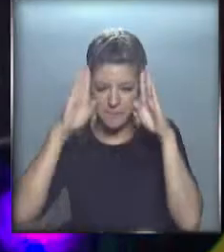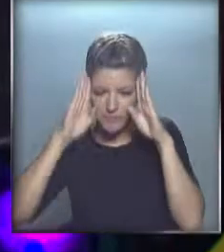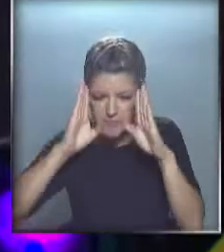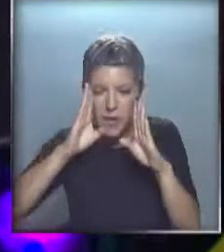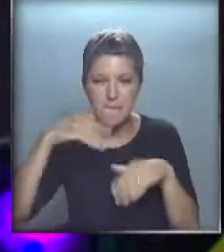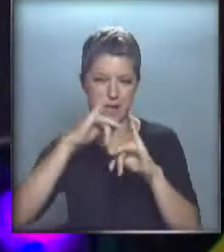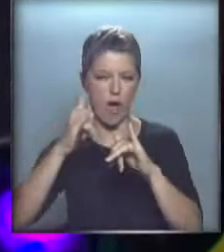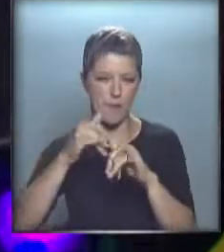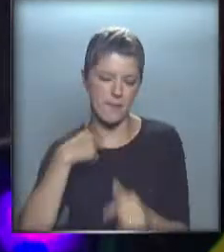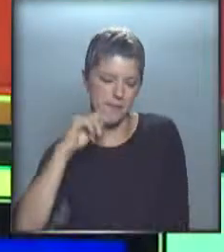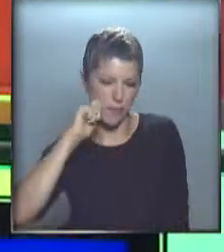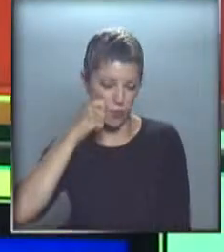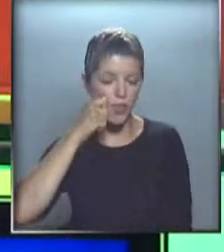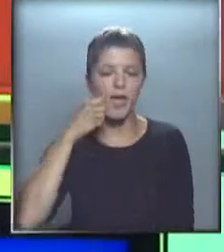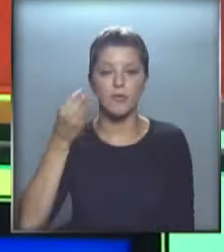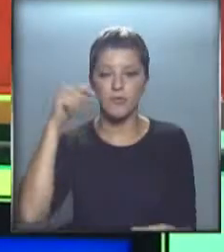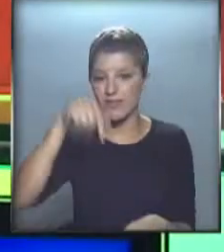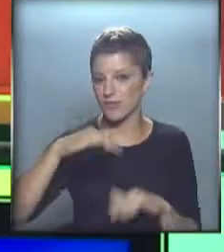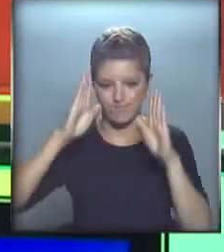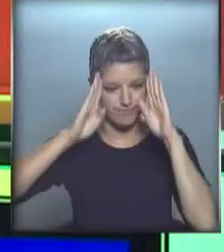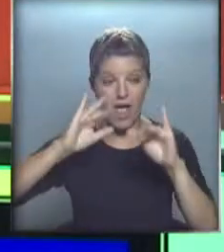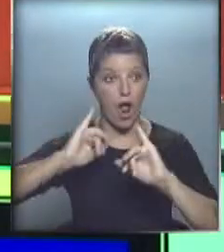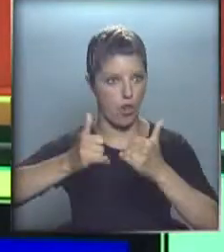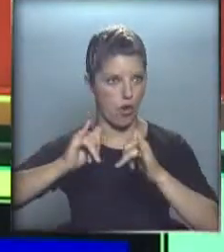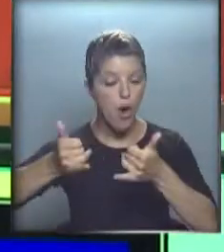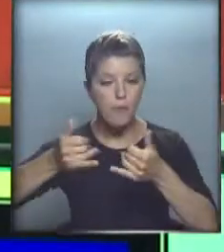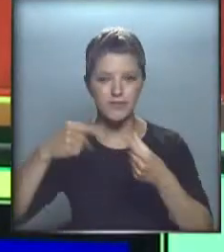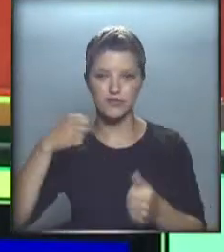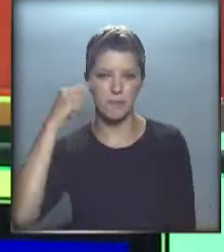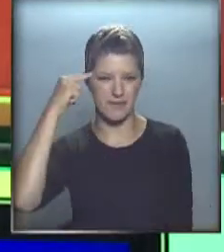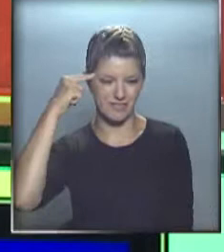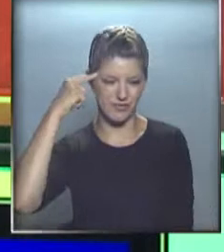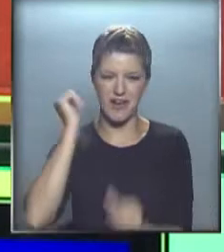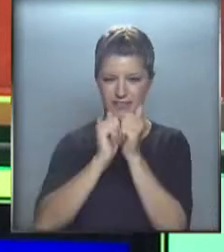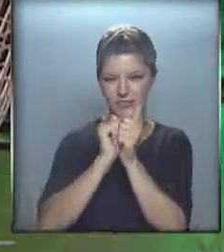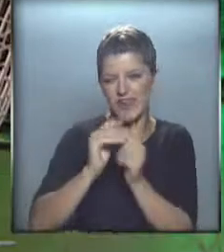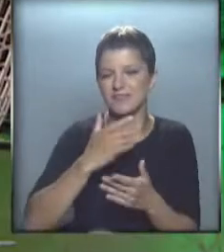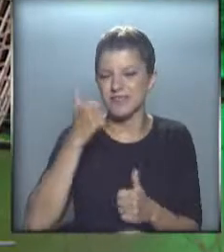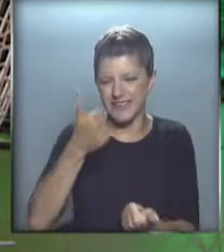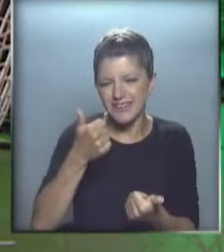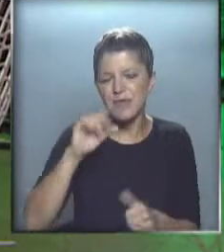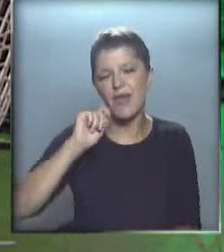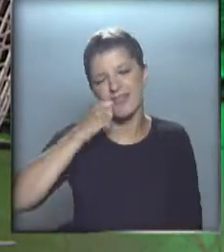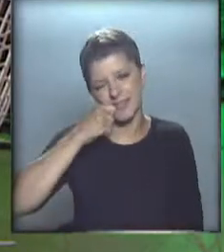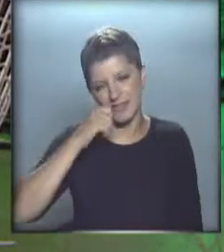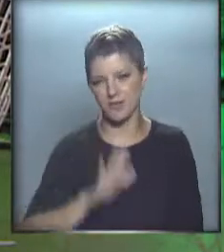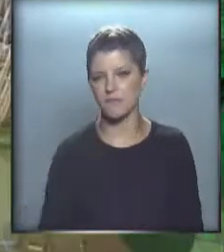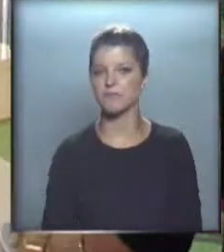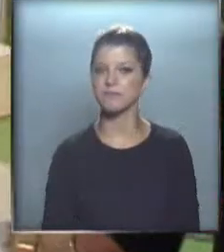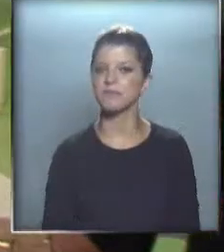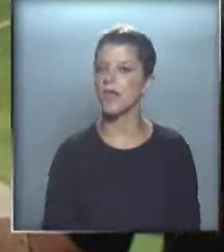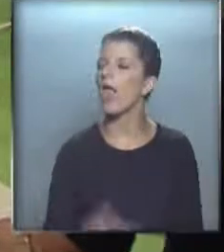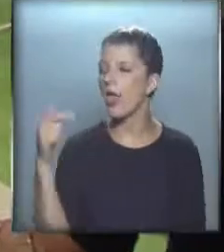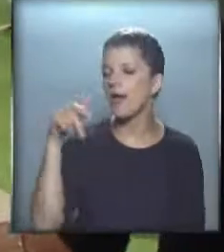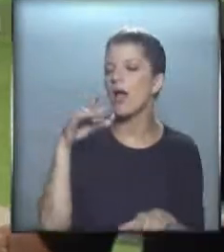o sea, me parece que es muy linda la historia, es como, no sé, es dulce, te permite jugar un montón, eso está buenísimo. Hay mucha ficción,